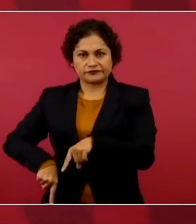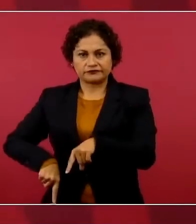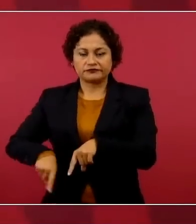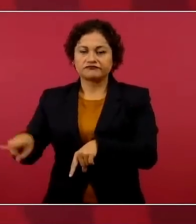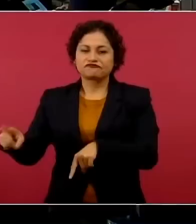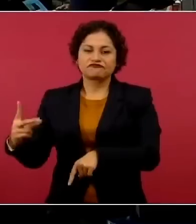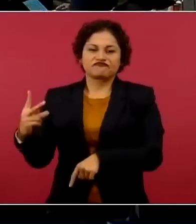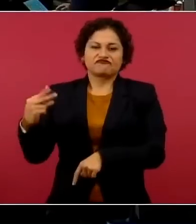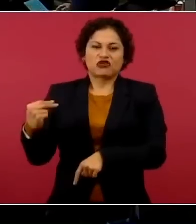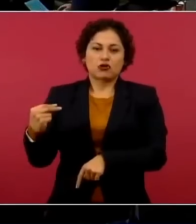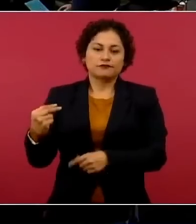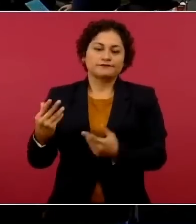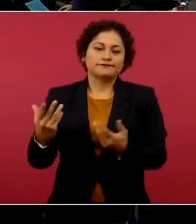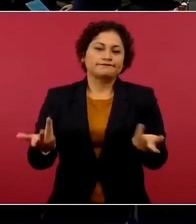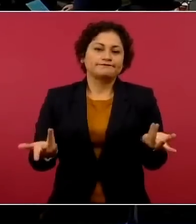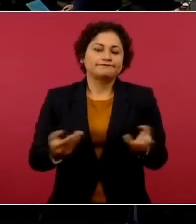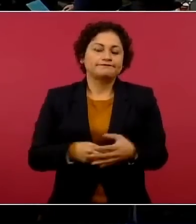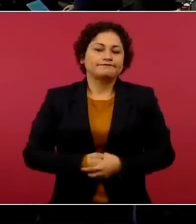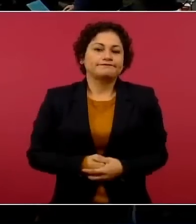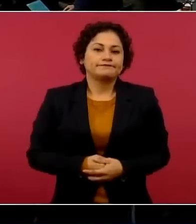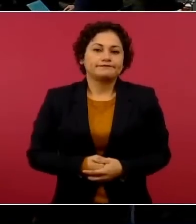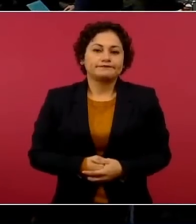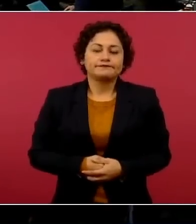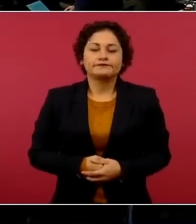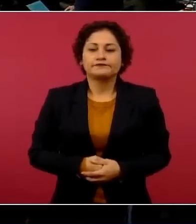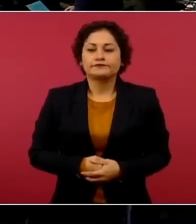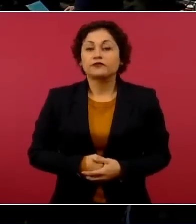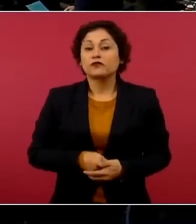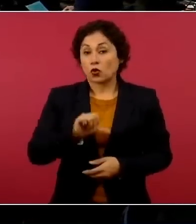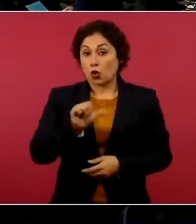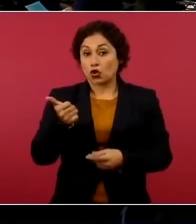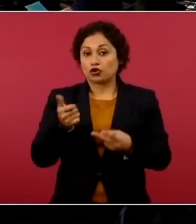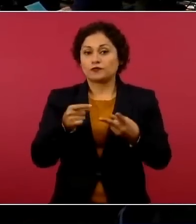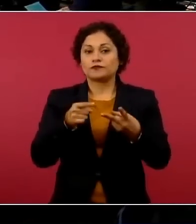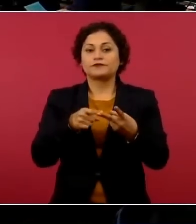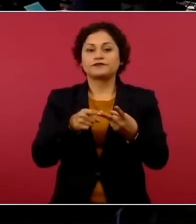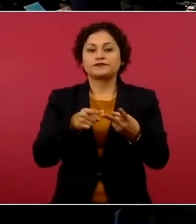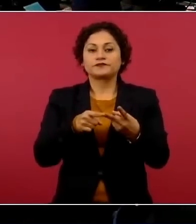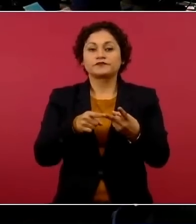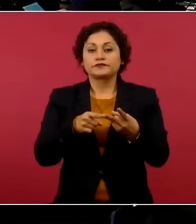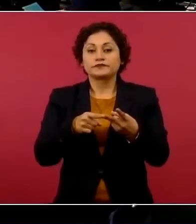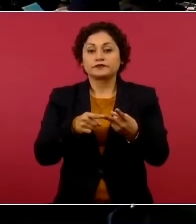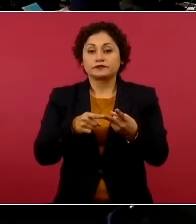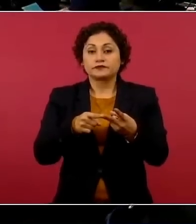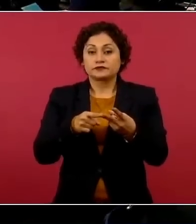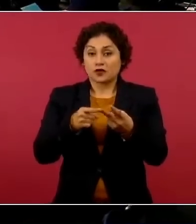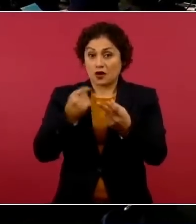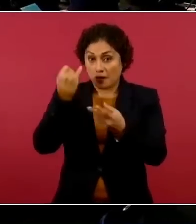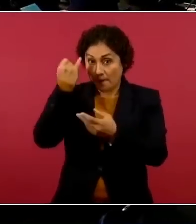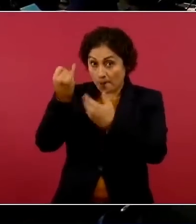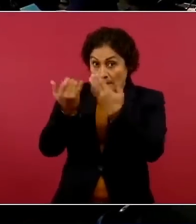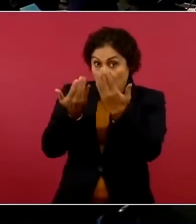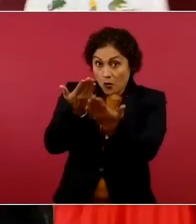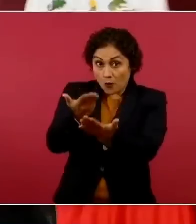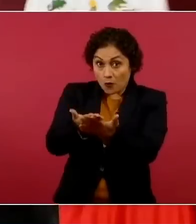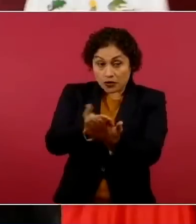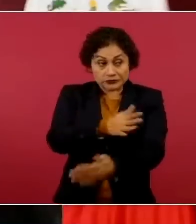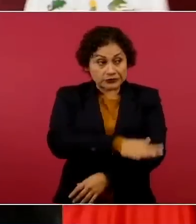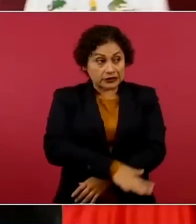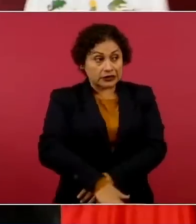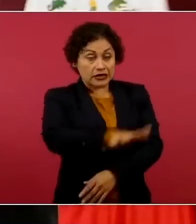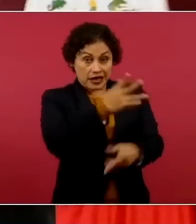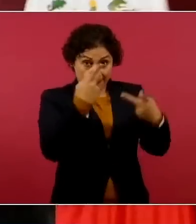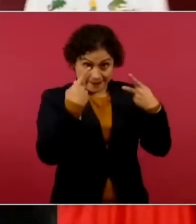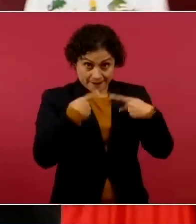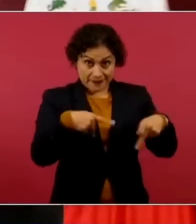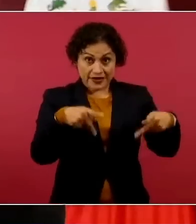No se pudo tampoco que fuese el pueblo, los ciudadanos, los que eligieran